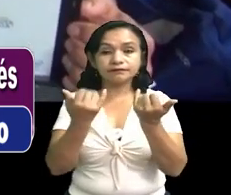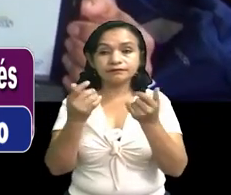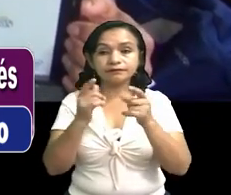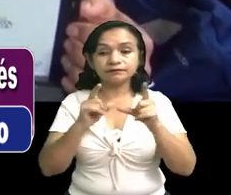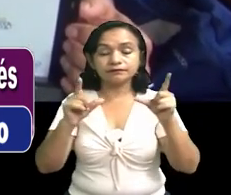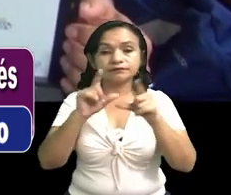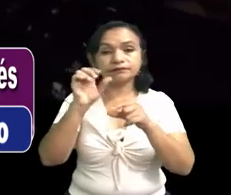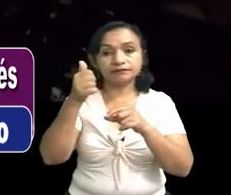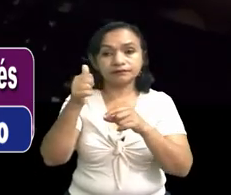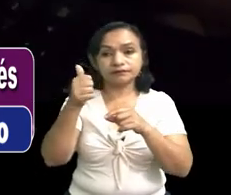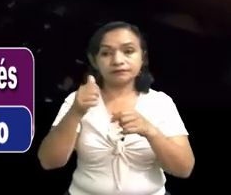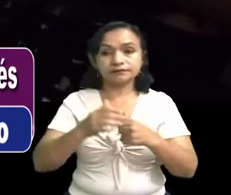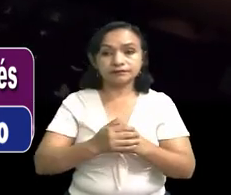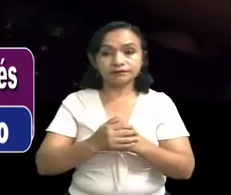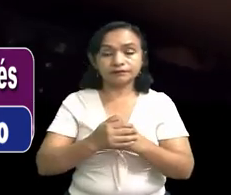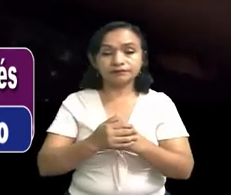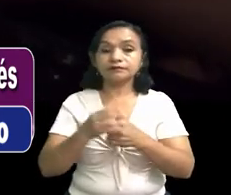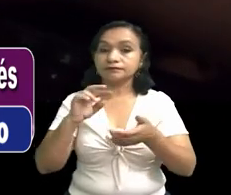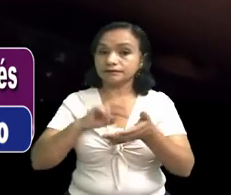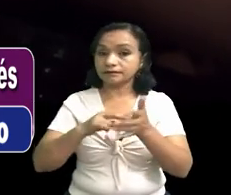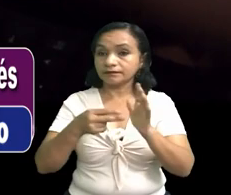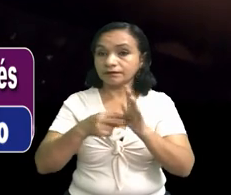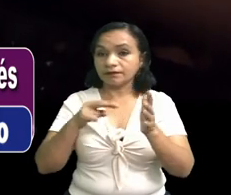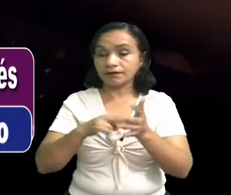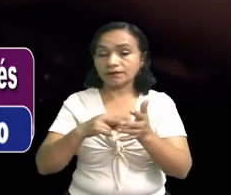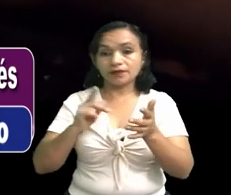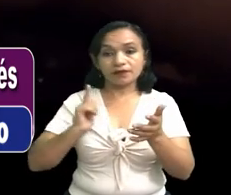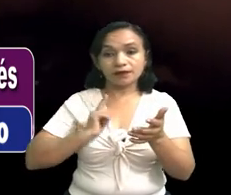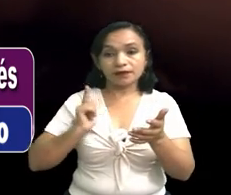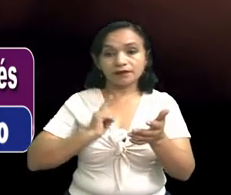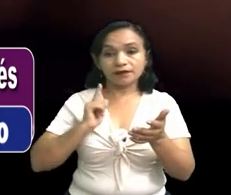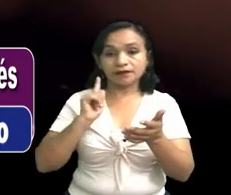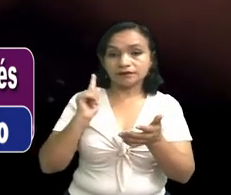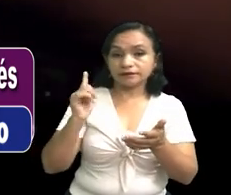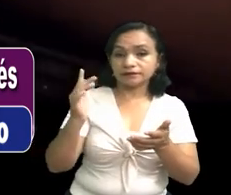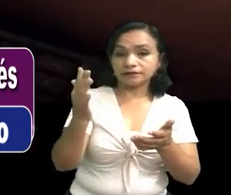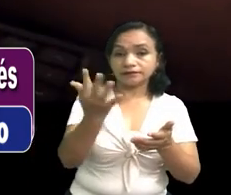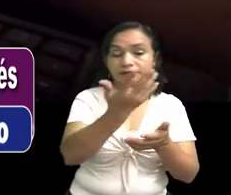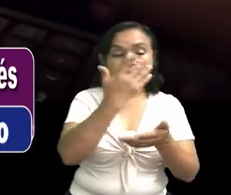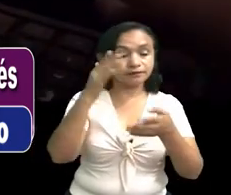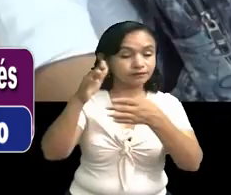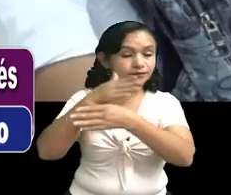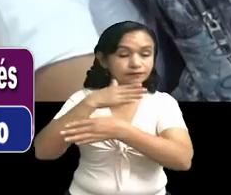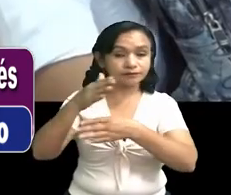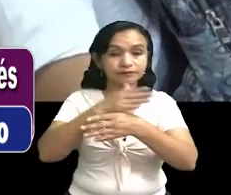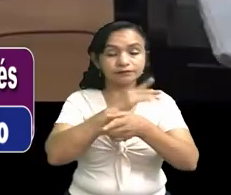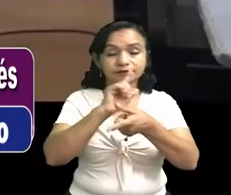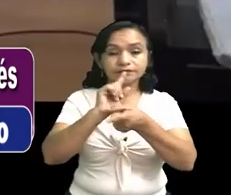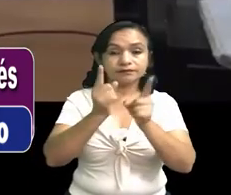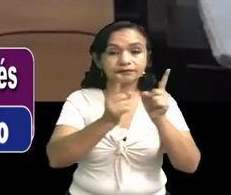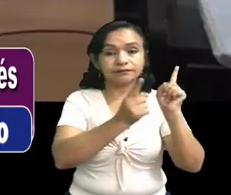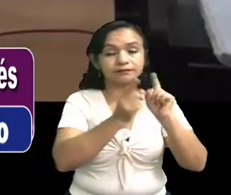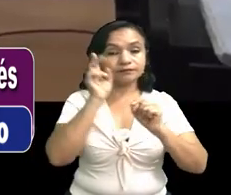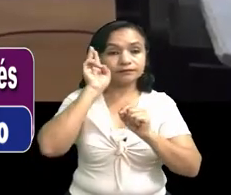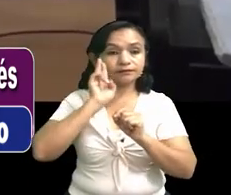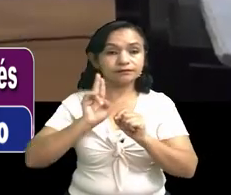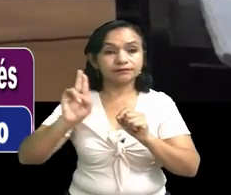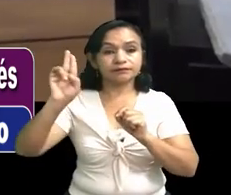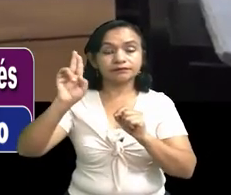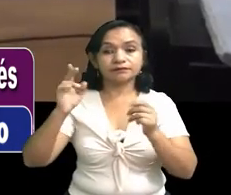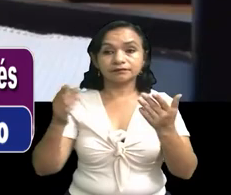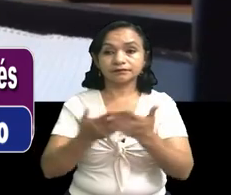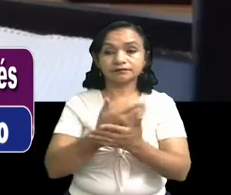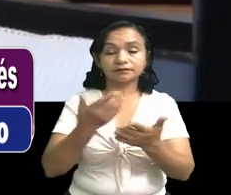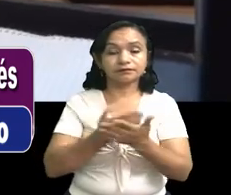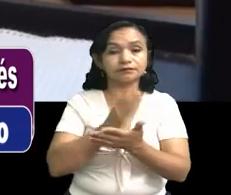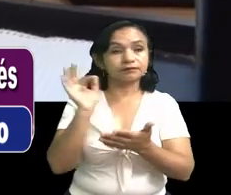del Wi-Fi 6, pero eso significa que hay que actualizar todas las plataformas y la conectividad de la UNAM. Una nueva infraestructura